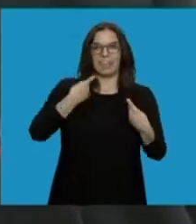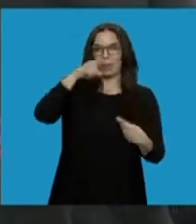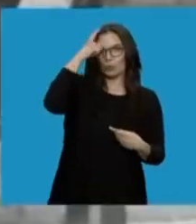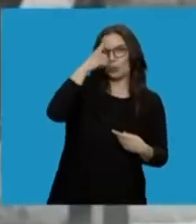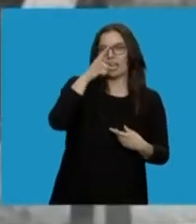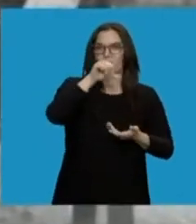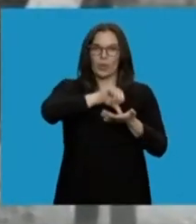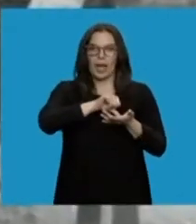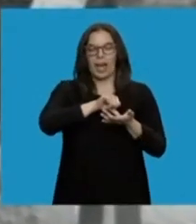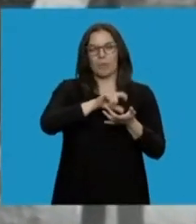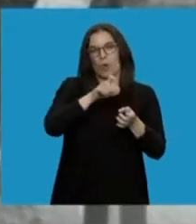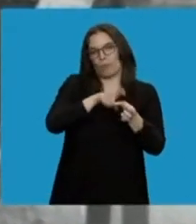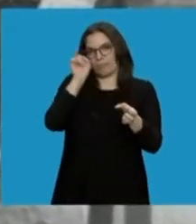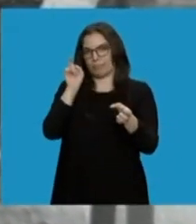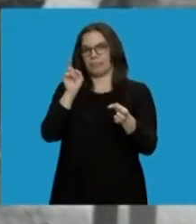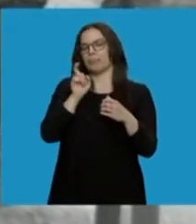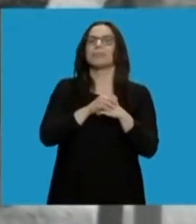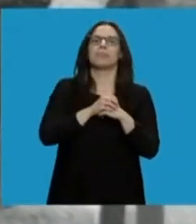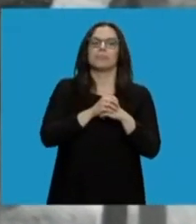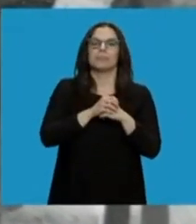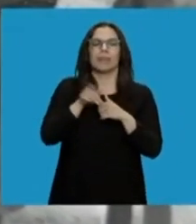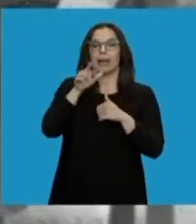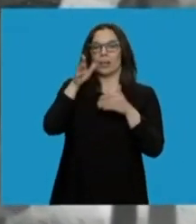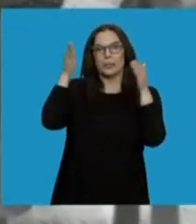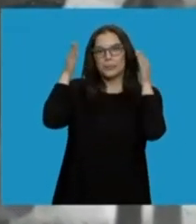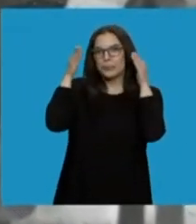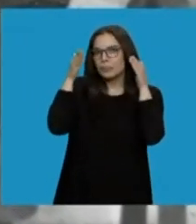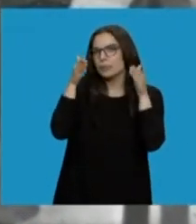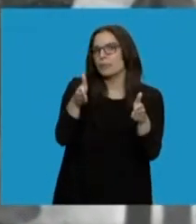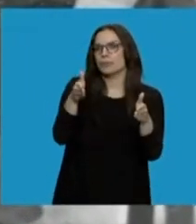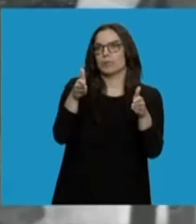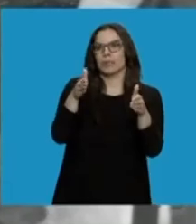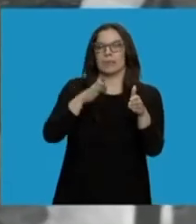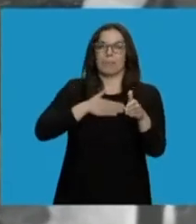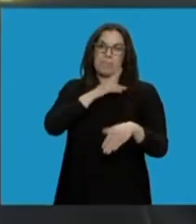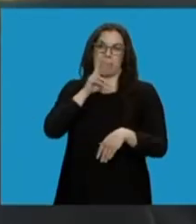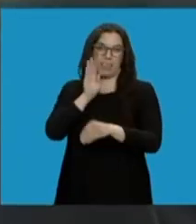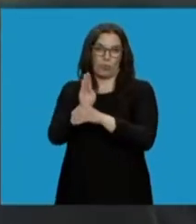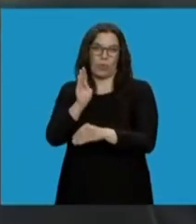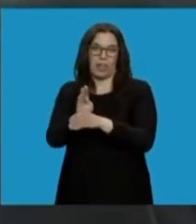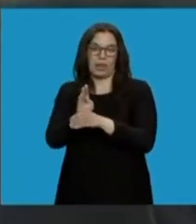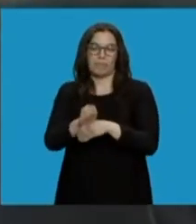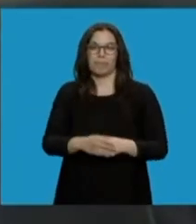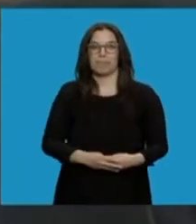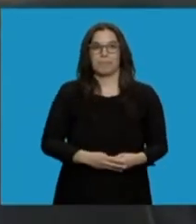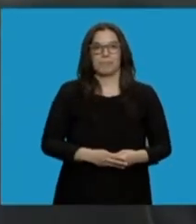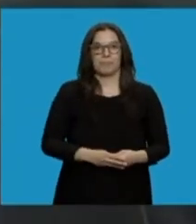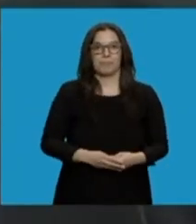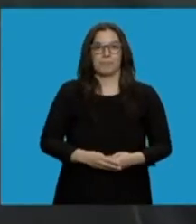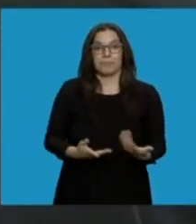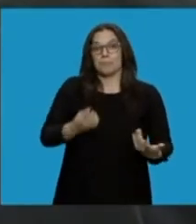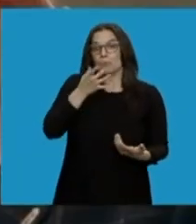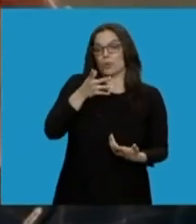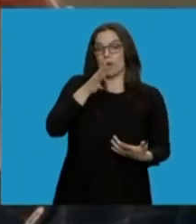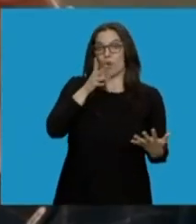ciudad, dedicado, digamos, 24 horas en cuerpo y alma a cuidar de mi madre. Y bueno, este